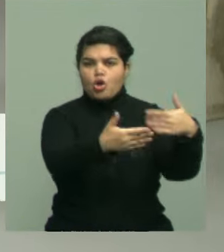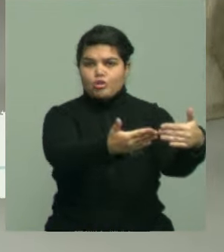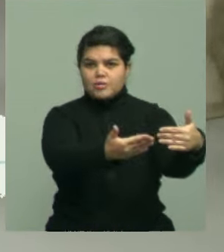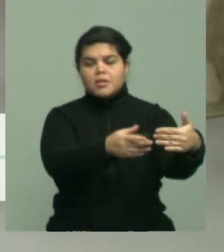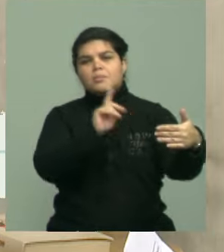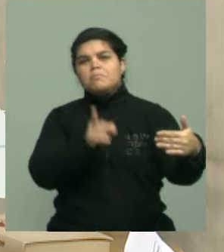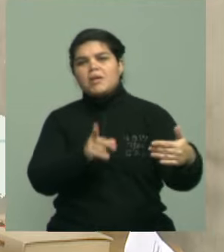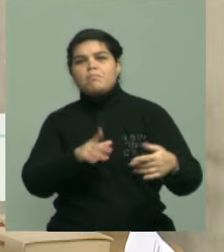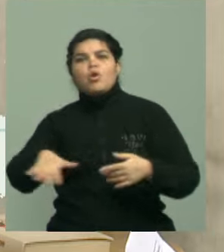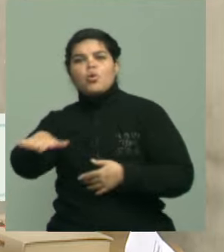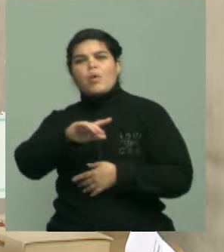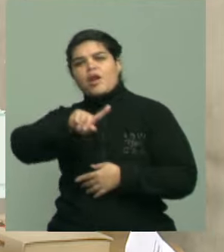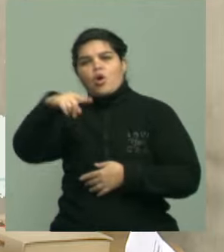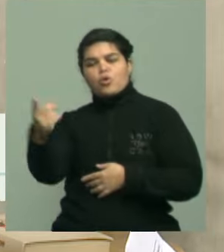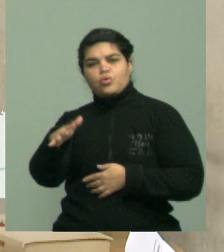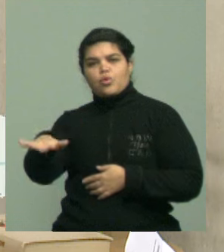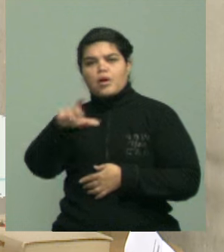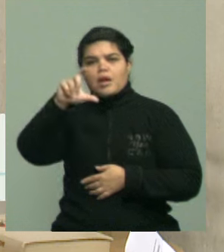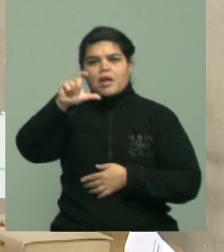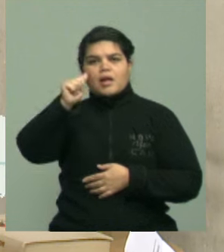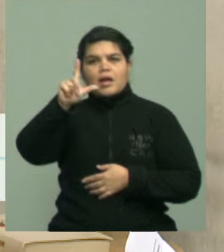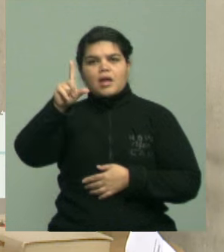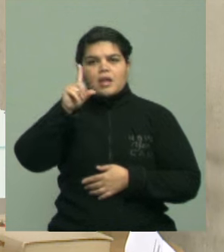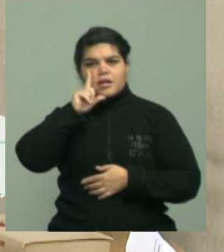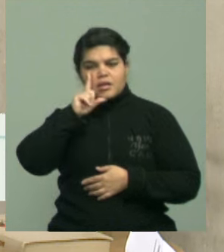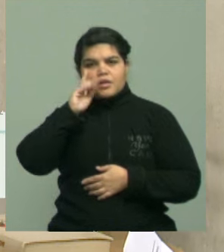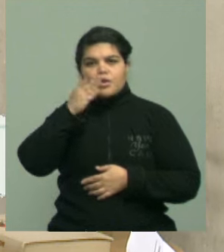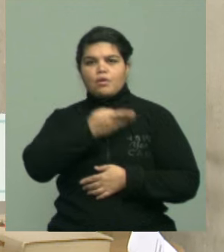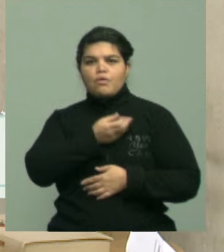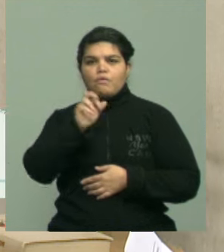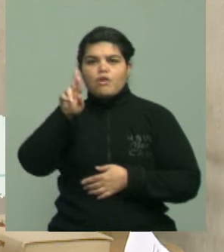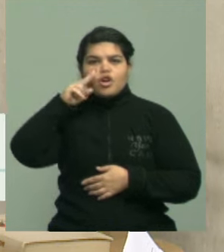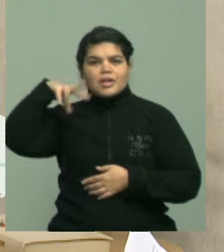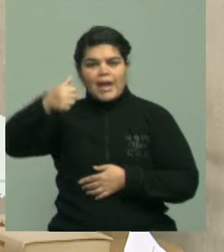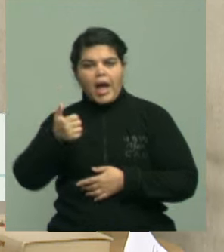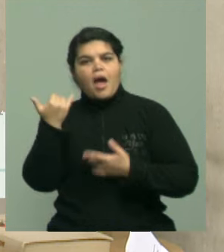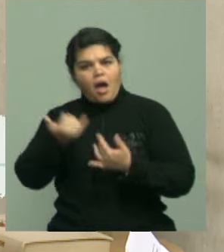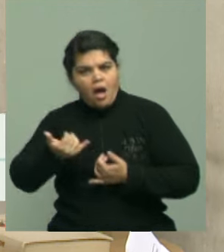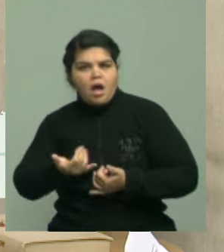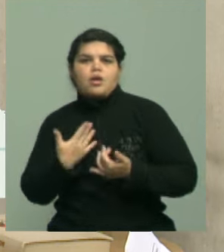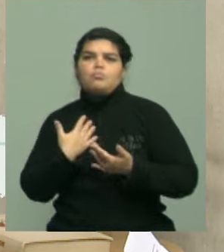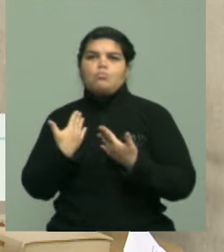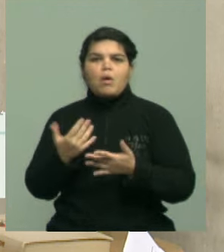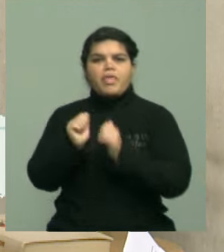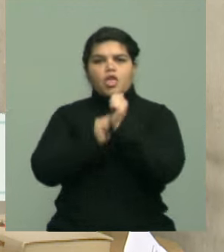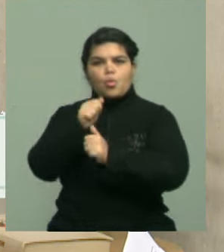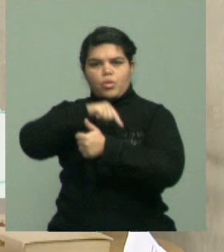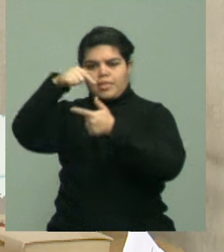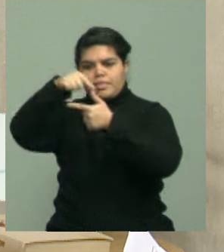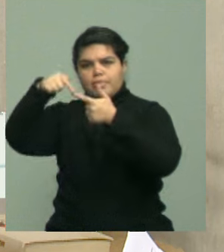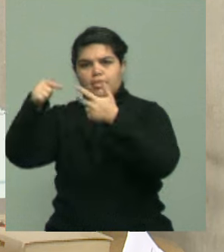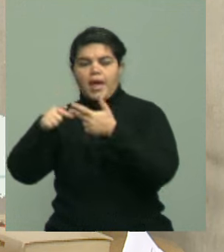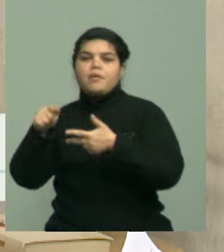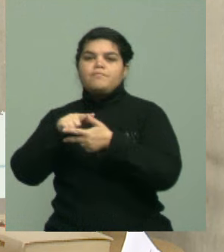Convive la agroindustria, la fruta, el vino y el cannabis. Uh-huh. Entonces, tratar de hacer los pasos que correspondan para